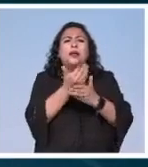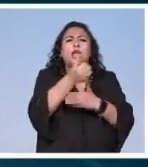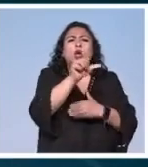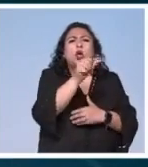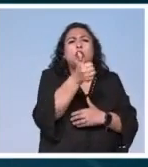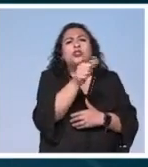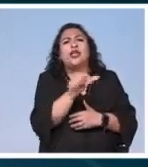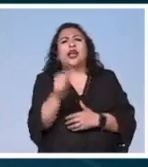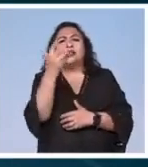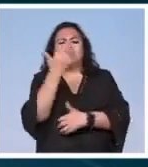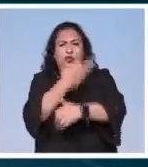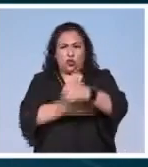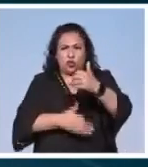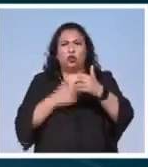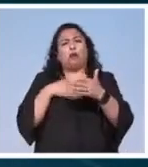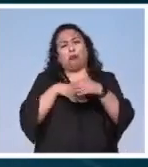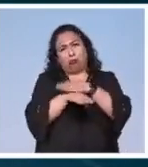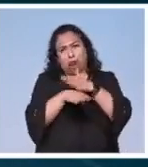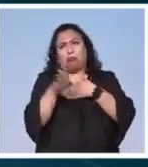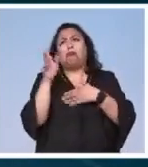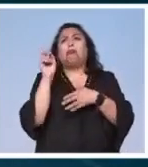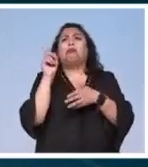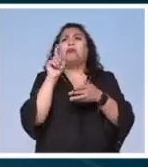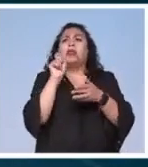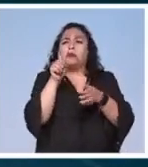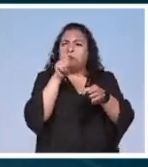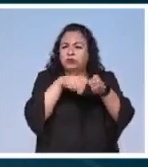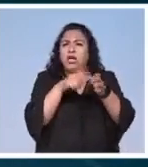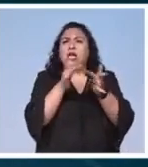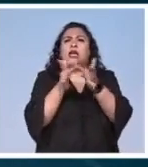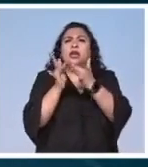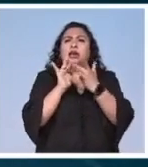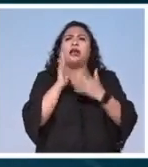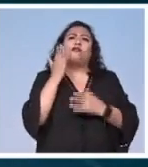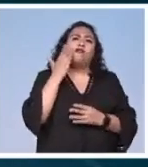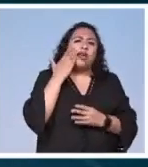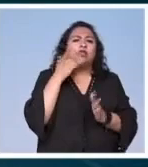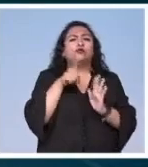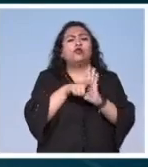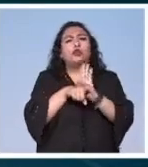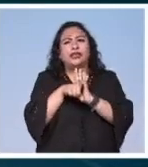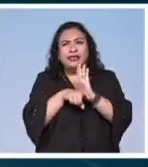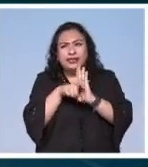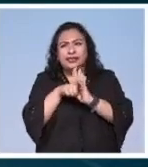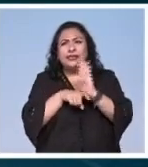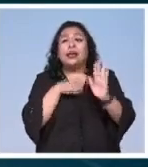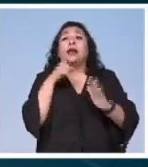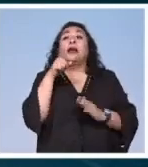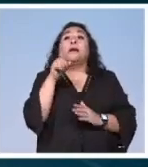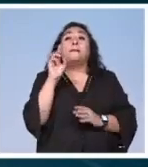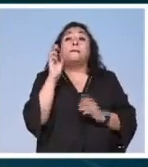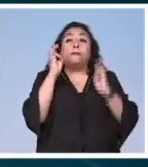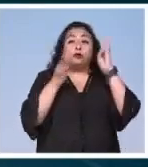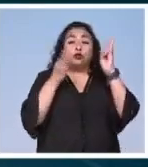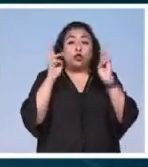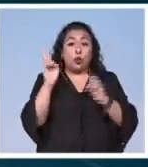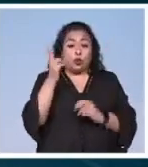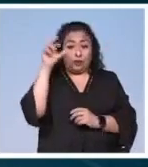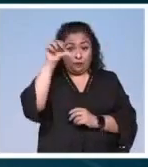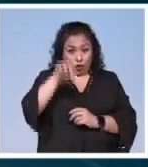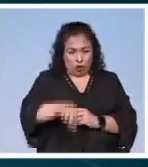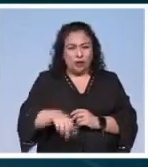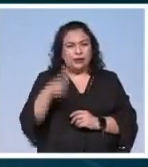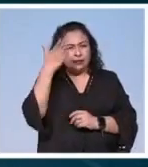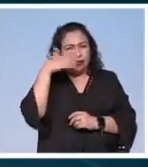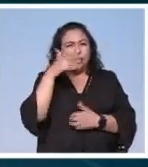tarde y síganos en nuestras redes, Facebook, en Instagram, Museo UNAM Hoy, para que se enteren